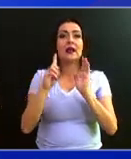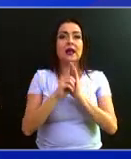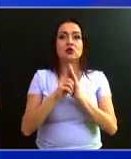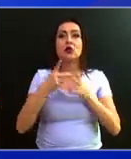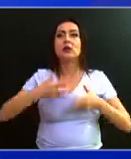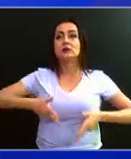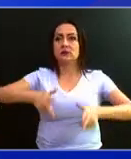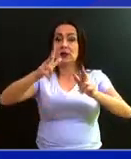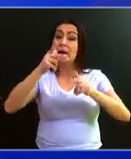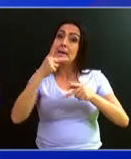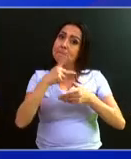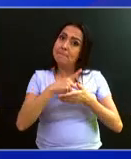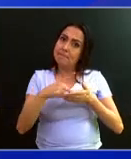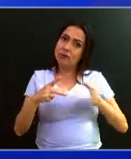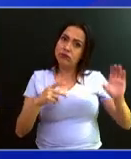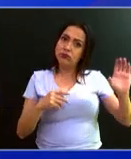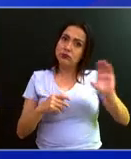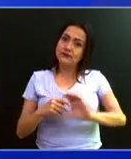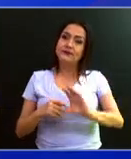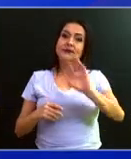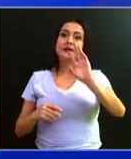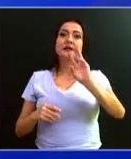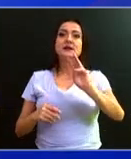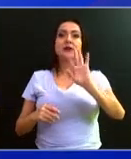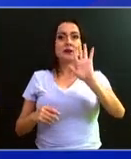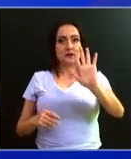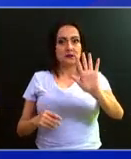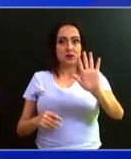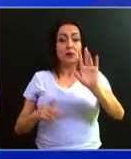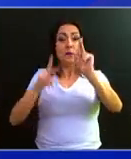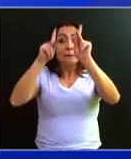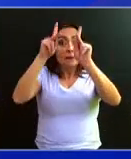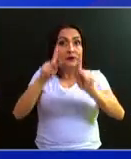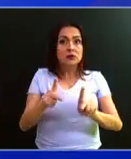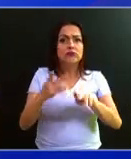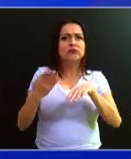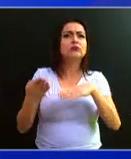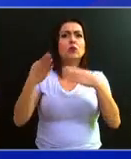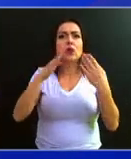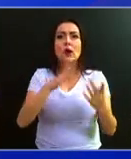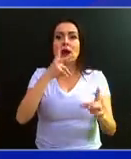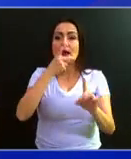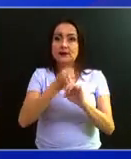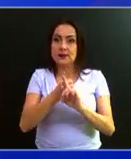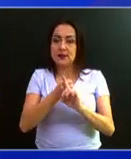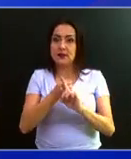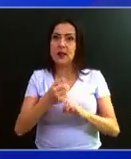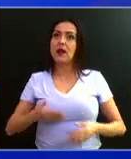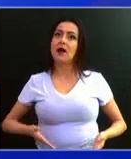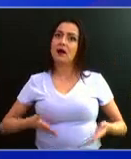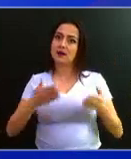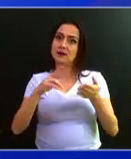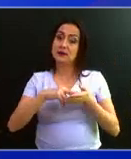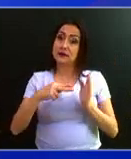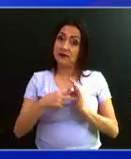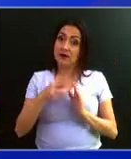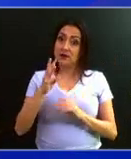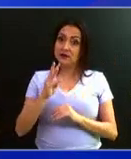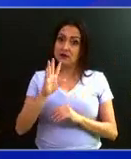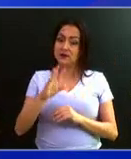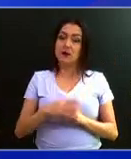pago correspondiente a 65 personas que fallecieron en accidentes de tránsito, es decir,